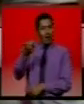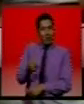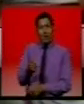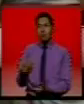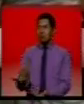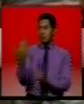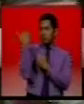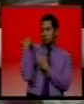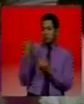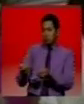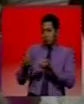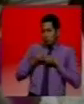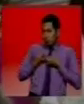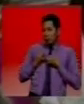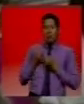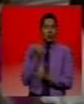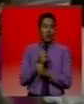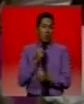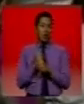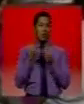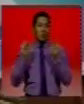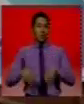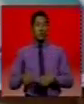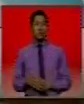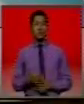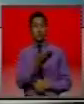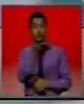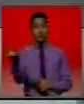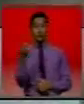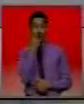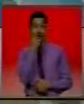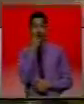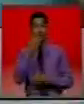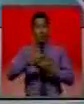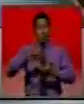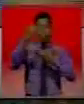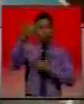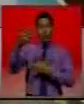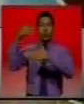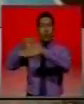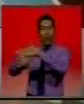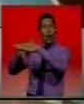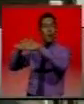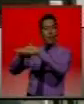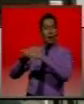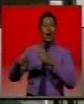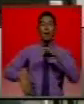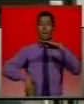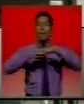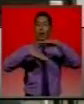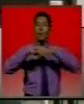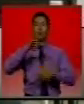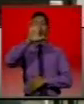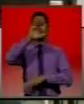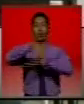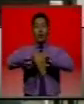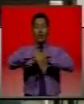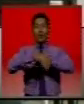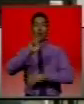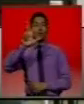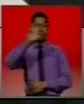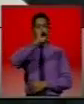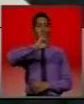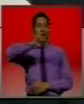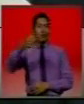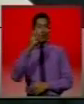adecuado. Los interesados deberán ingresar la documentación hasta las 5 de la tarde del 30 de junio. Para las provincias de Manabí y